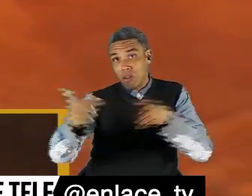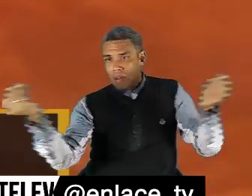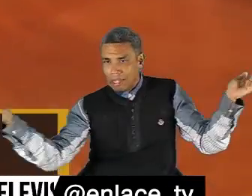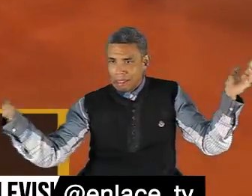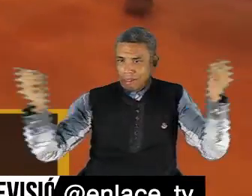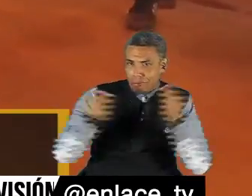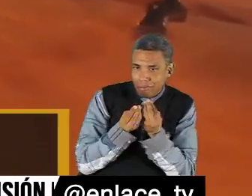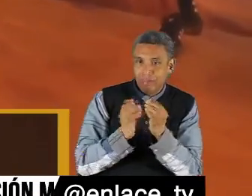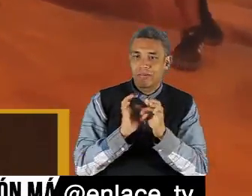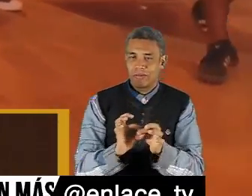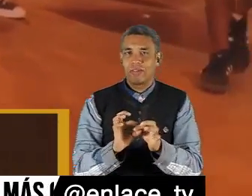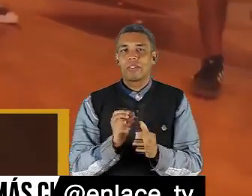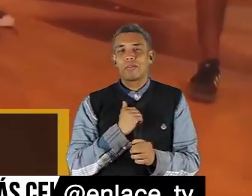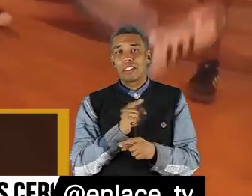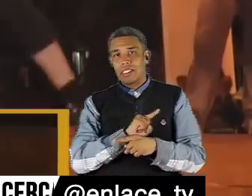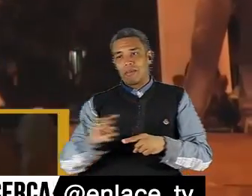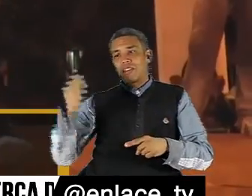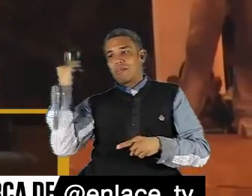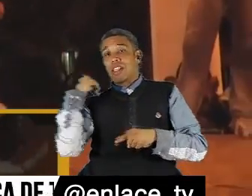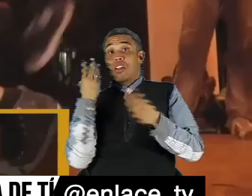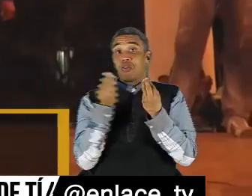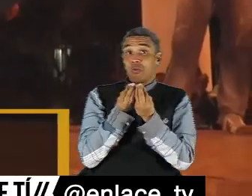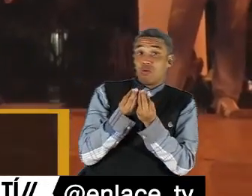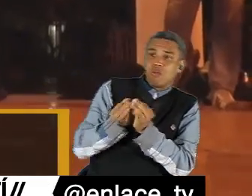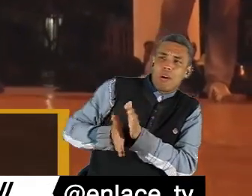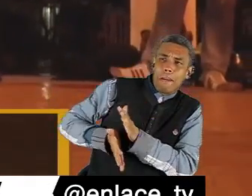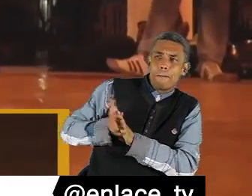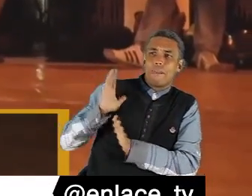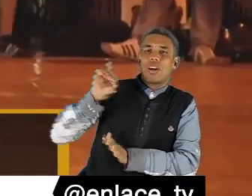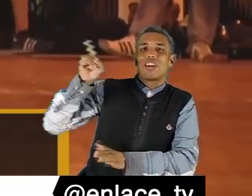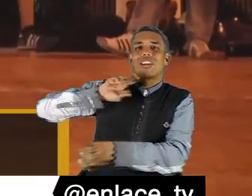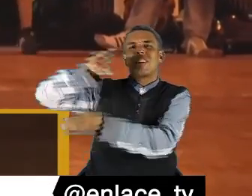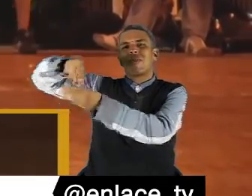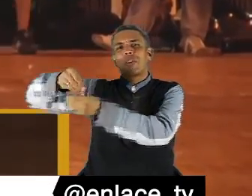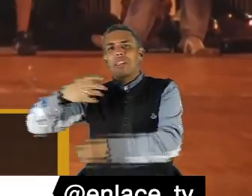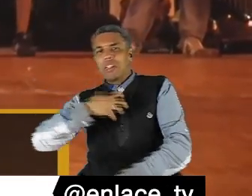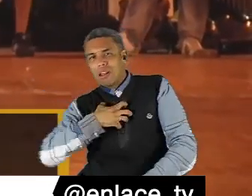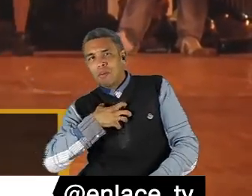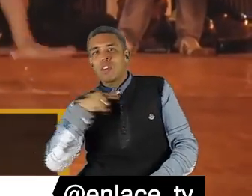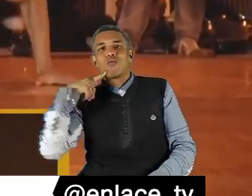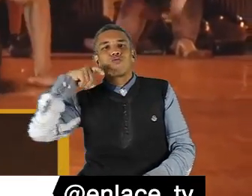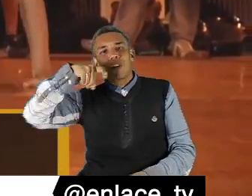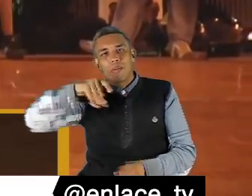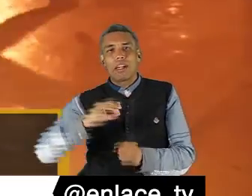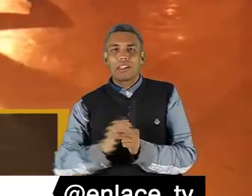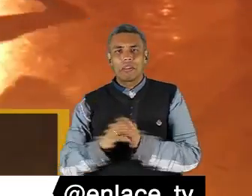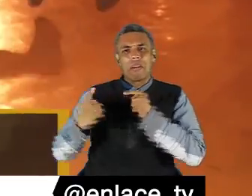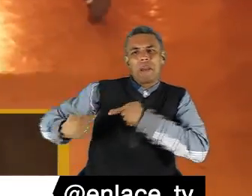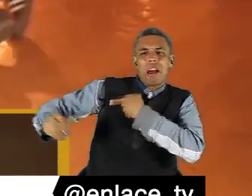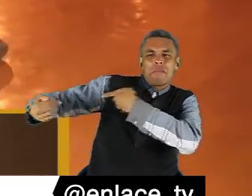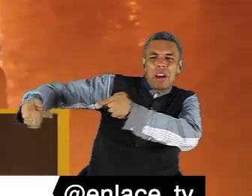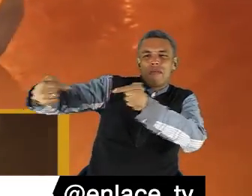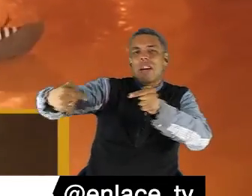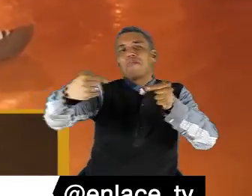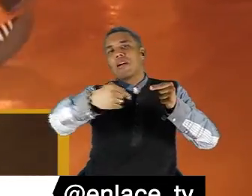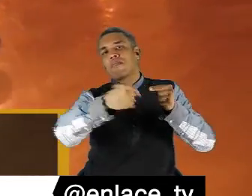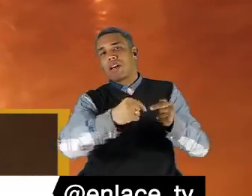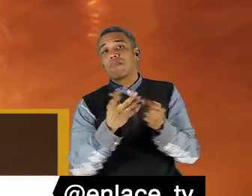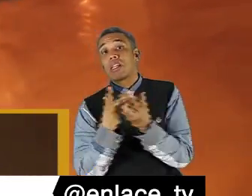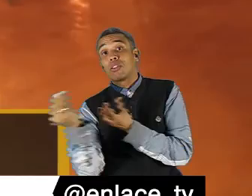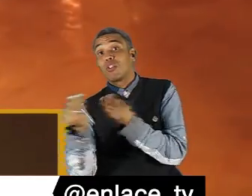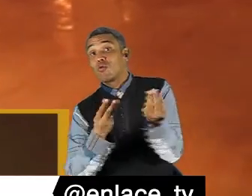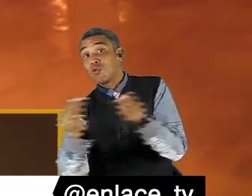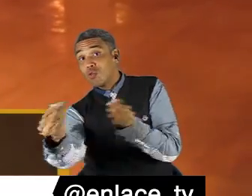Crazy Rock participó en un evento competitivo de carácter departamental en la ciudad de Bucaramanga, en el cual participaron